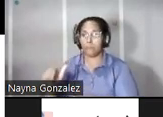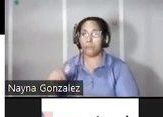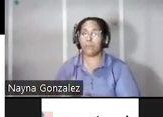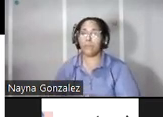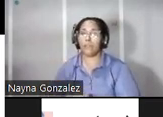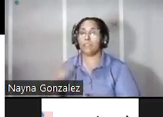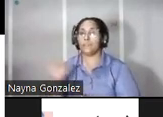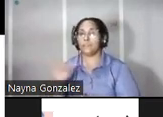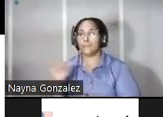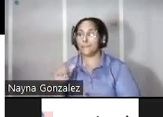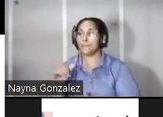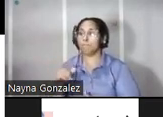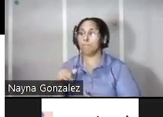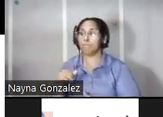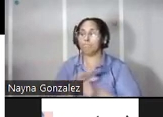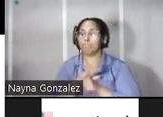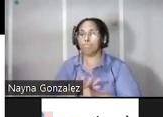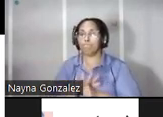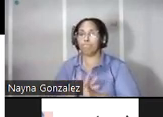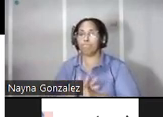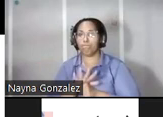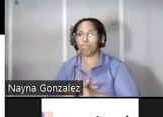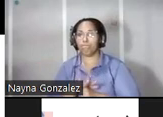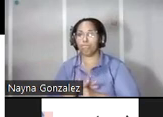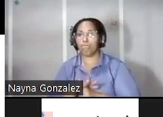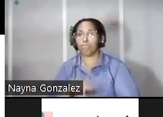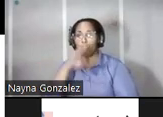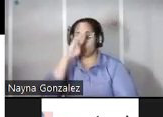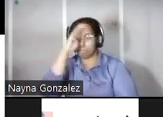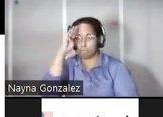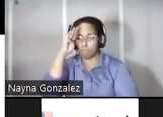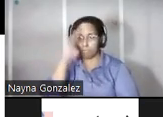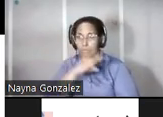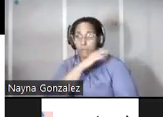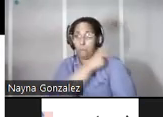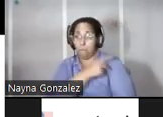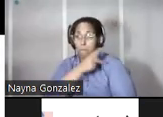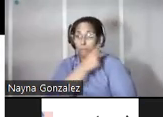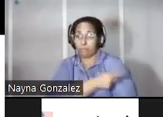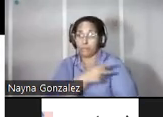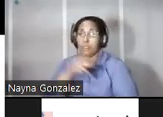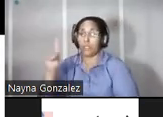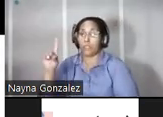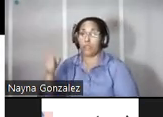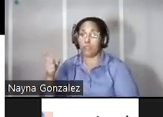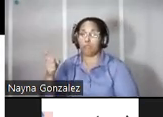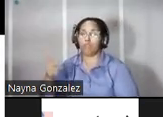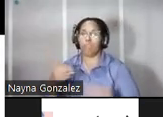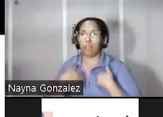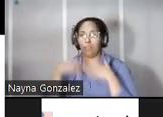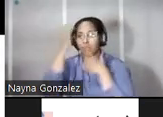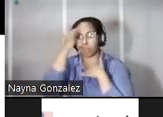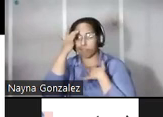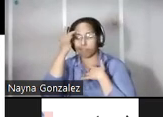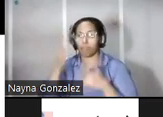Además, considero que la atención al llamado paciente, que es aquel a quien se le diagnostica y sufre de una condición